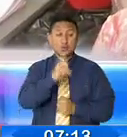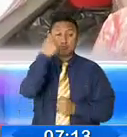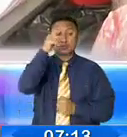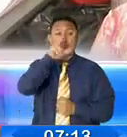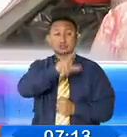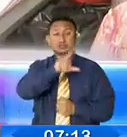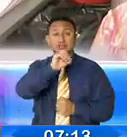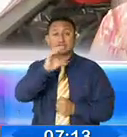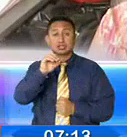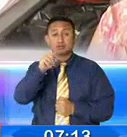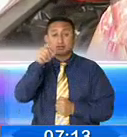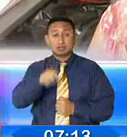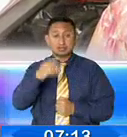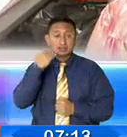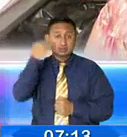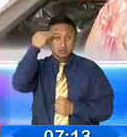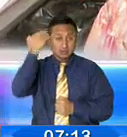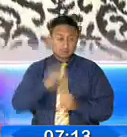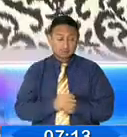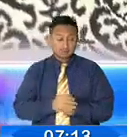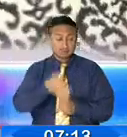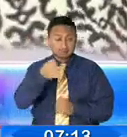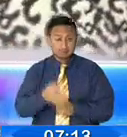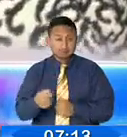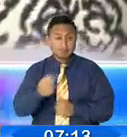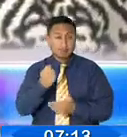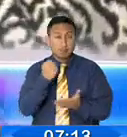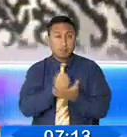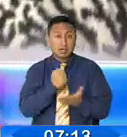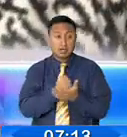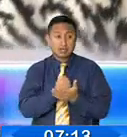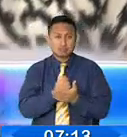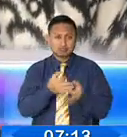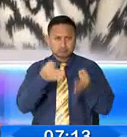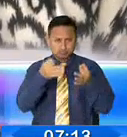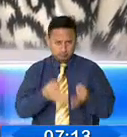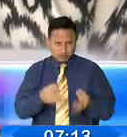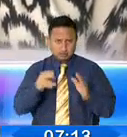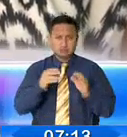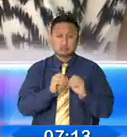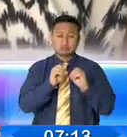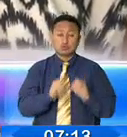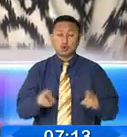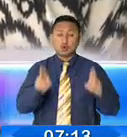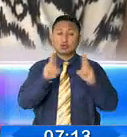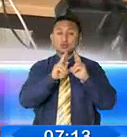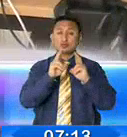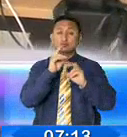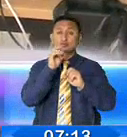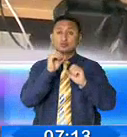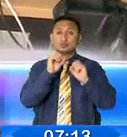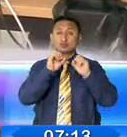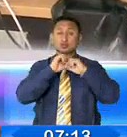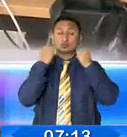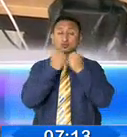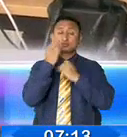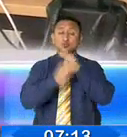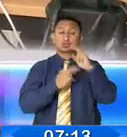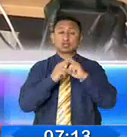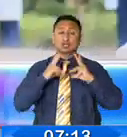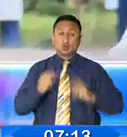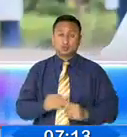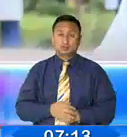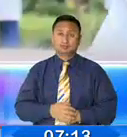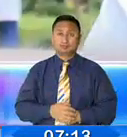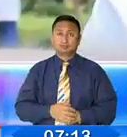adultos mayores, garantizando que la marca aplicada sea la establecida por la Organización Mundial de la Salud para evitar efectos adversos.